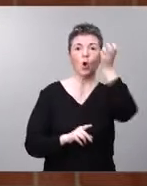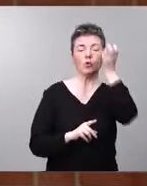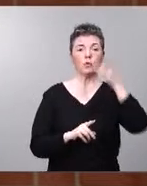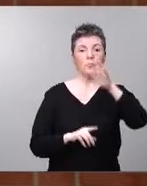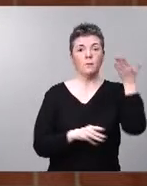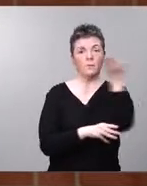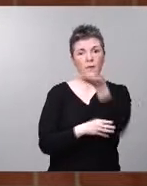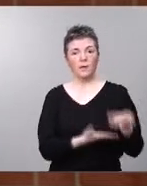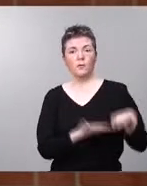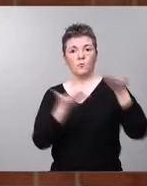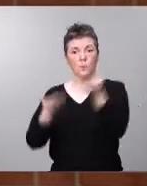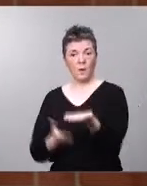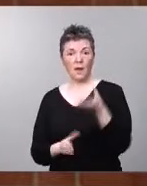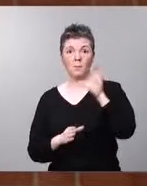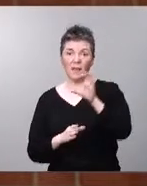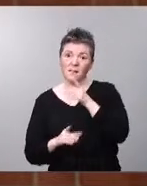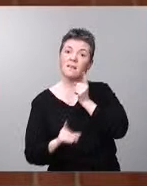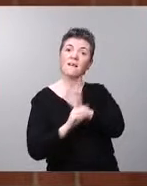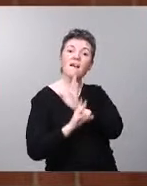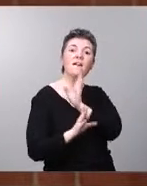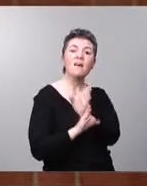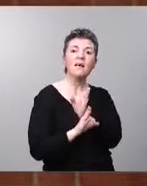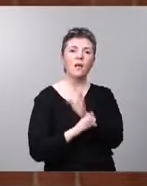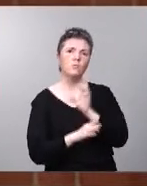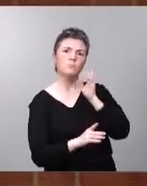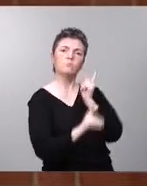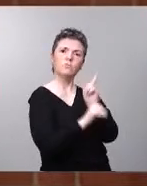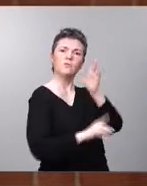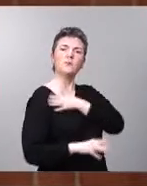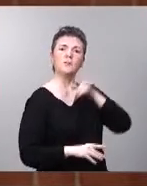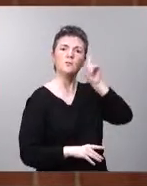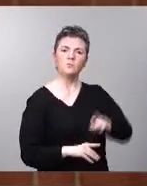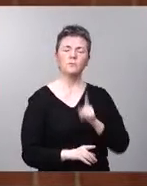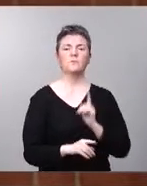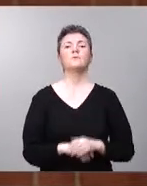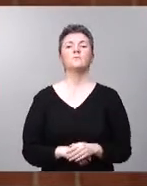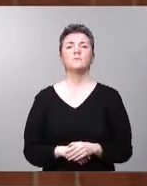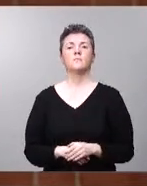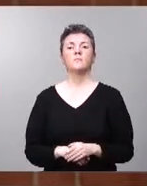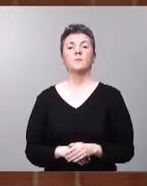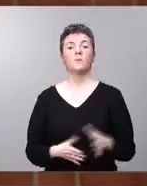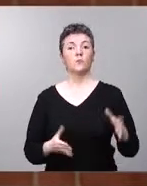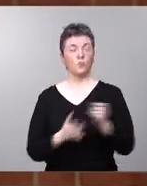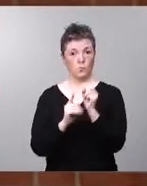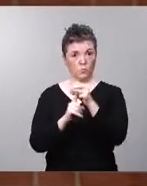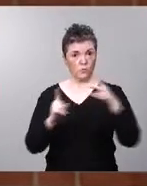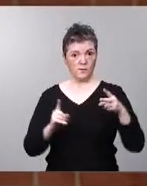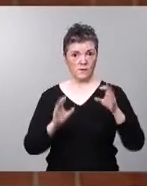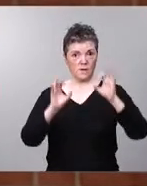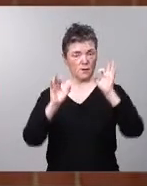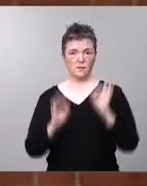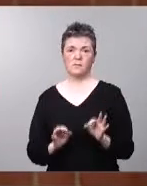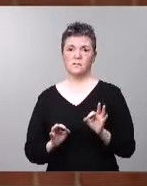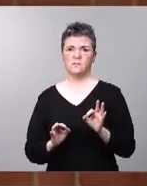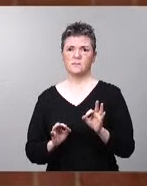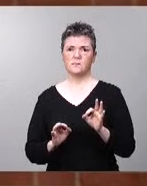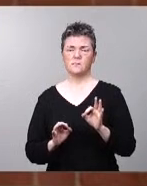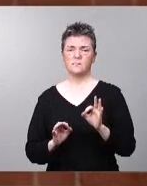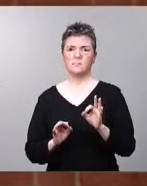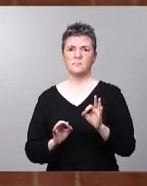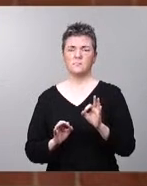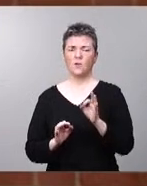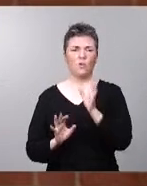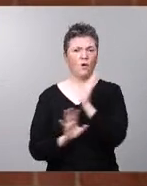país agredido es por tanto desde todo punto de vista una violación flagrante del derecho